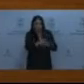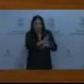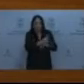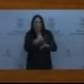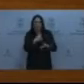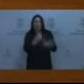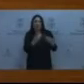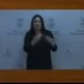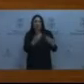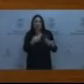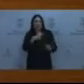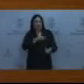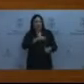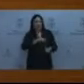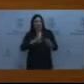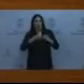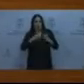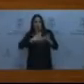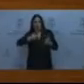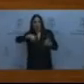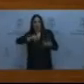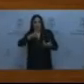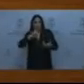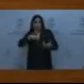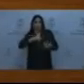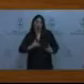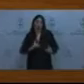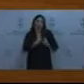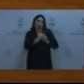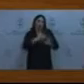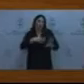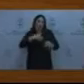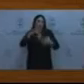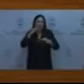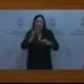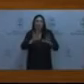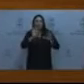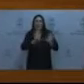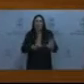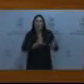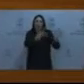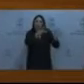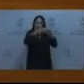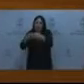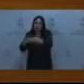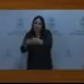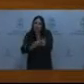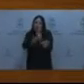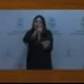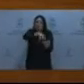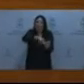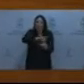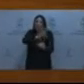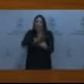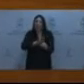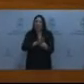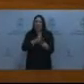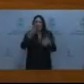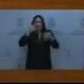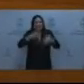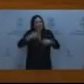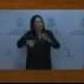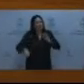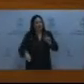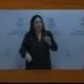que tanto mi grupo parlamentario, que bueno, siendo oposición pudiera ser lógica, ¿no?, pero que los colectivos implicados viven en otro mundo. Entonces,